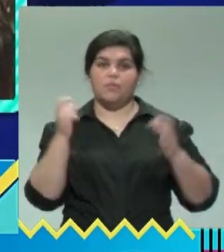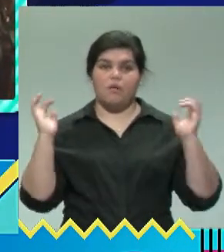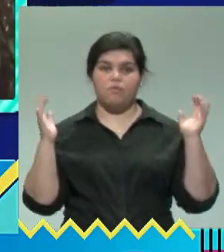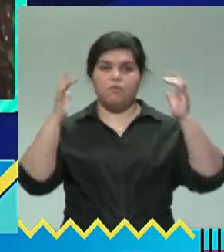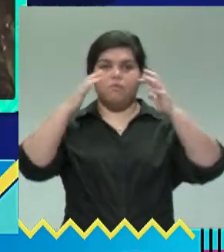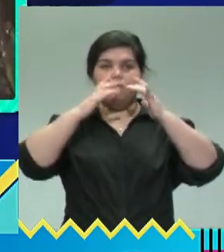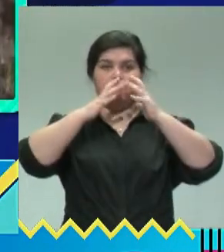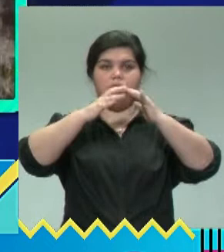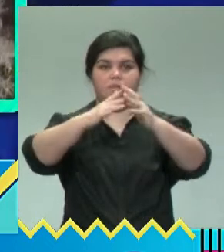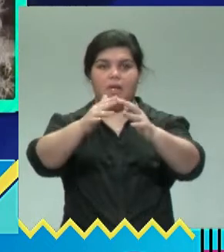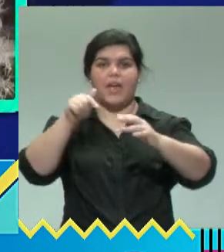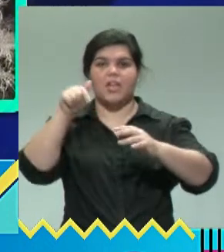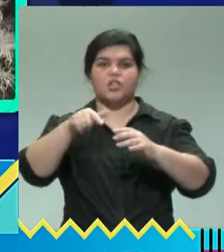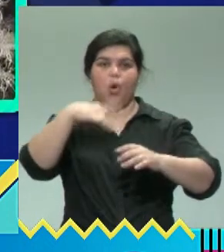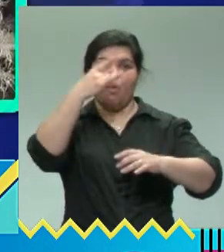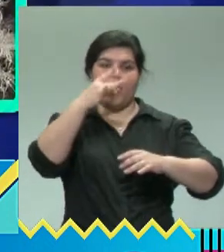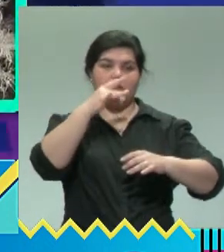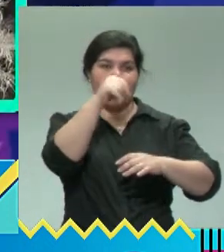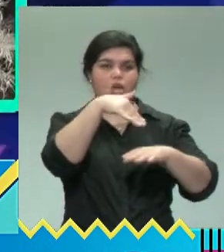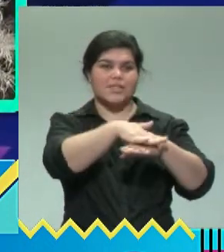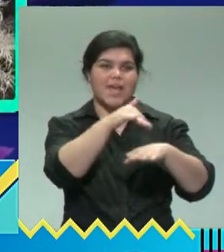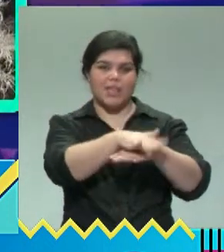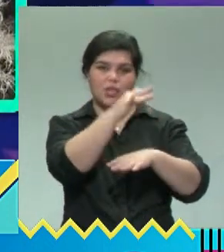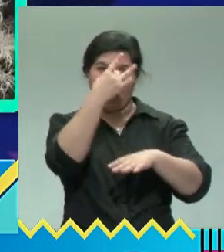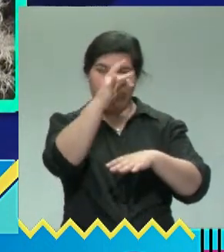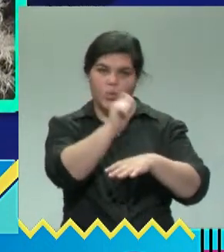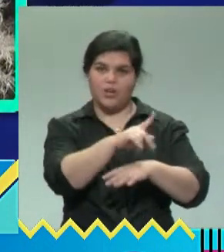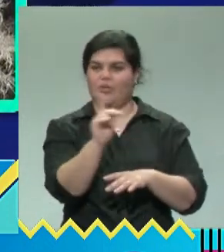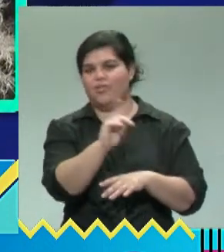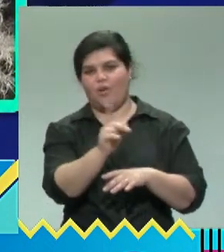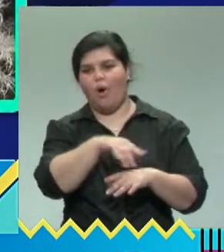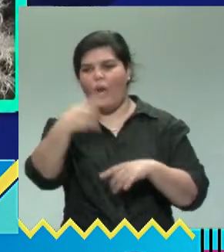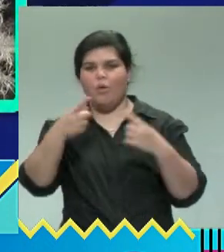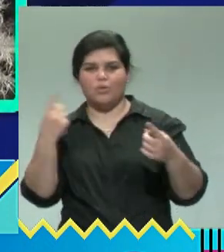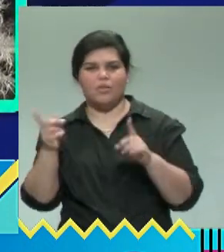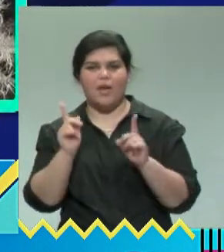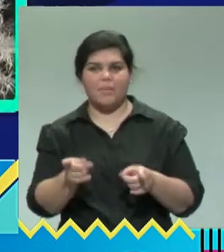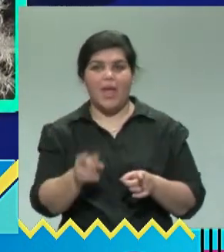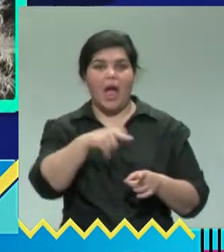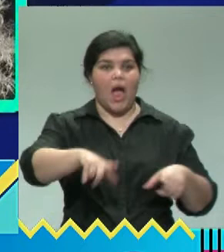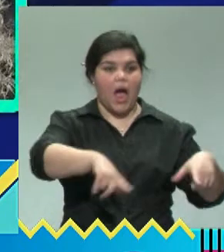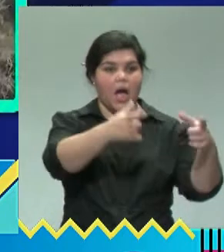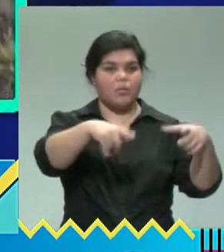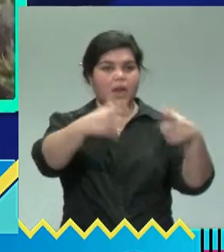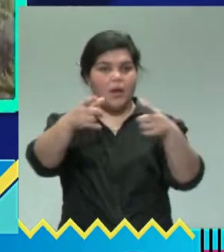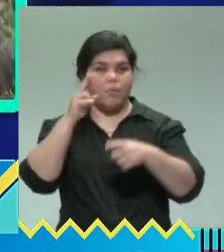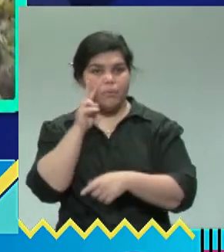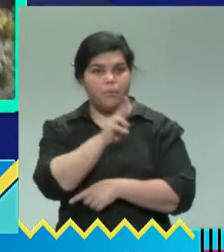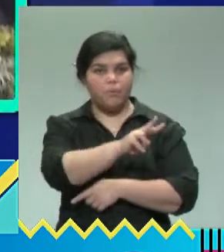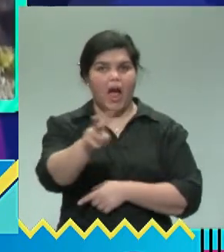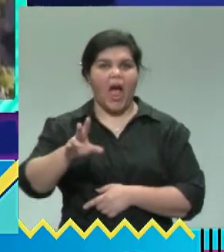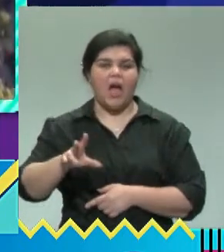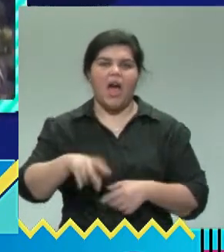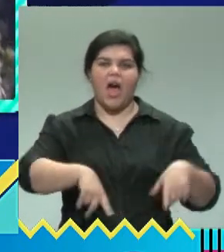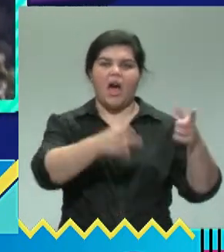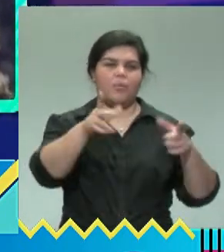un lujo del centro, donde hay una cultura y donde se ven los árboles que tienen 30,